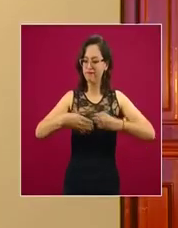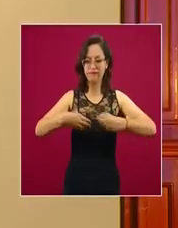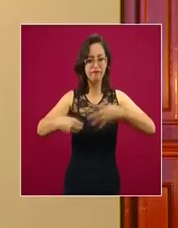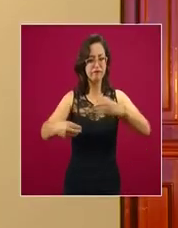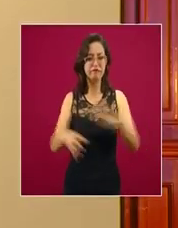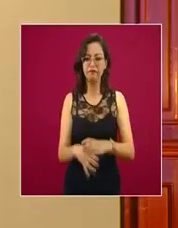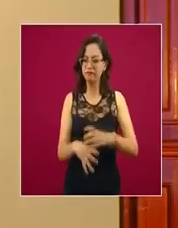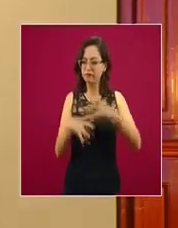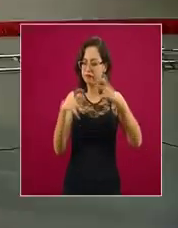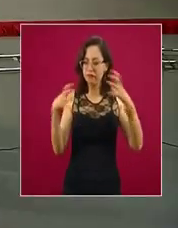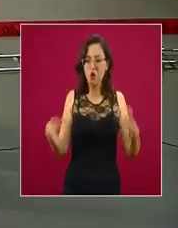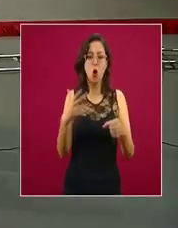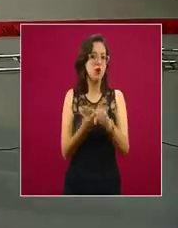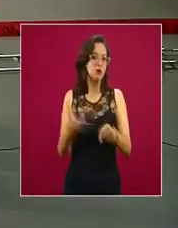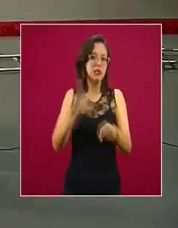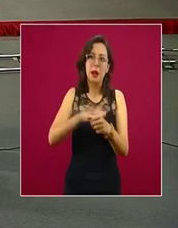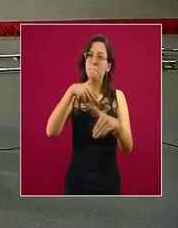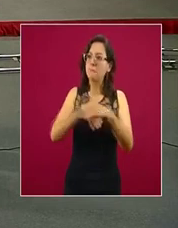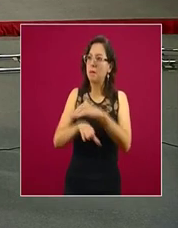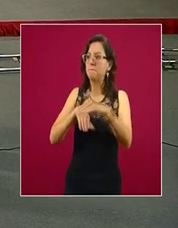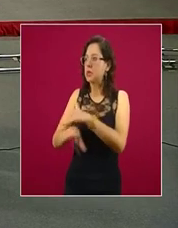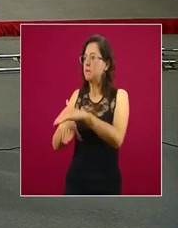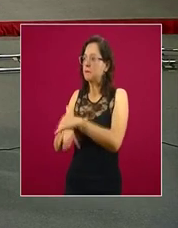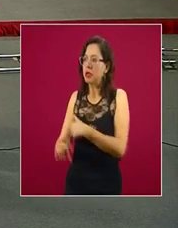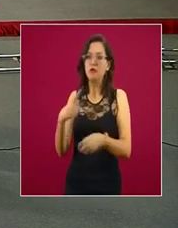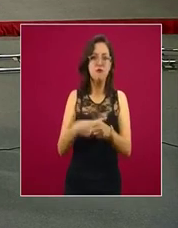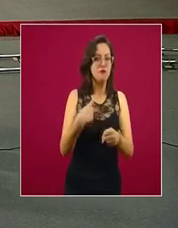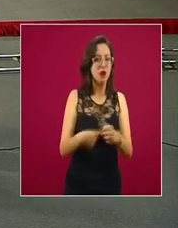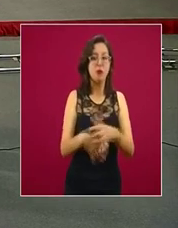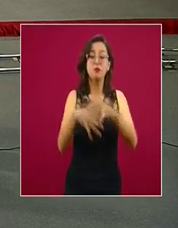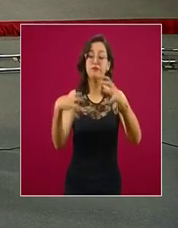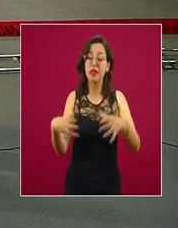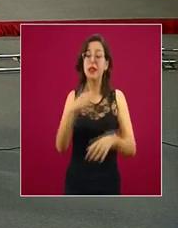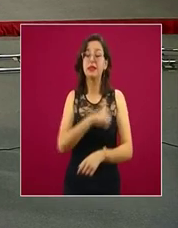las hospitalizaciones, en los casos y desafortunadamente también en